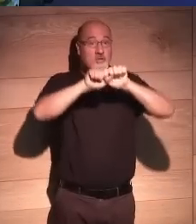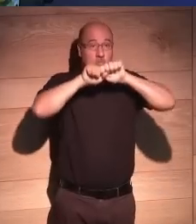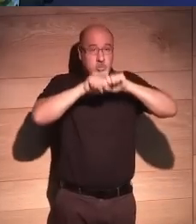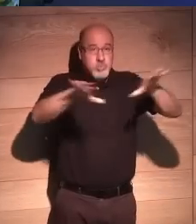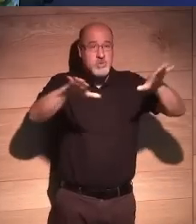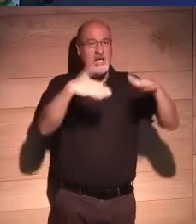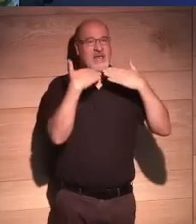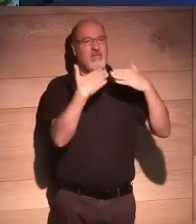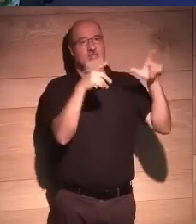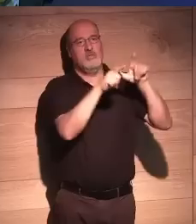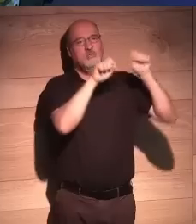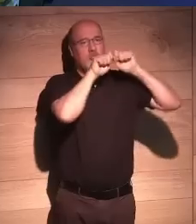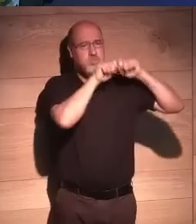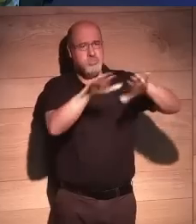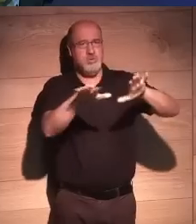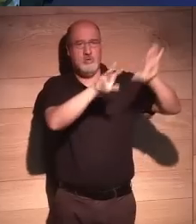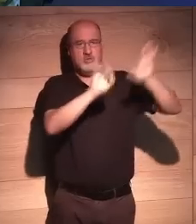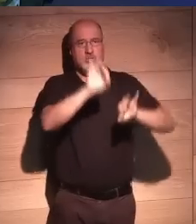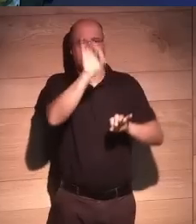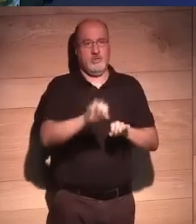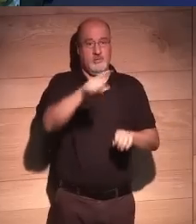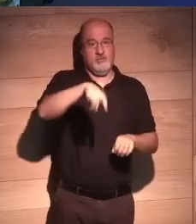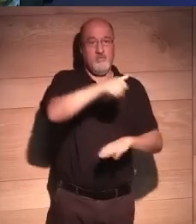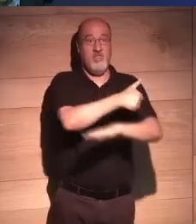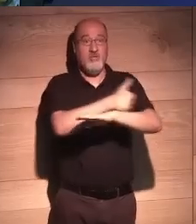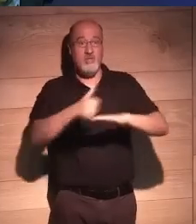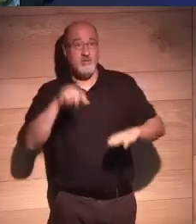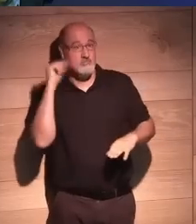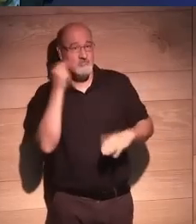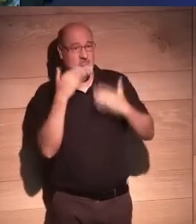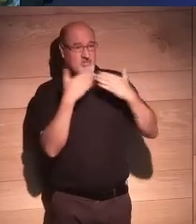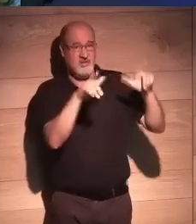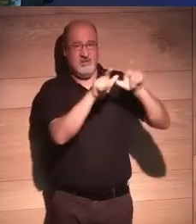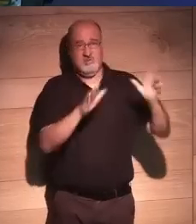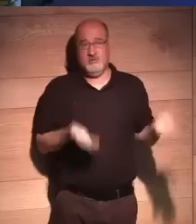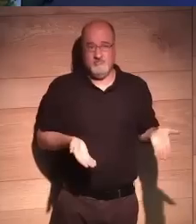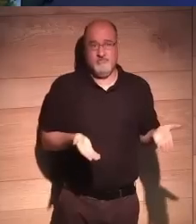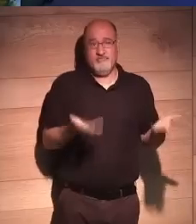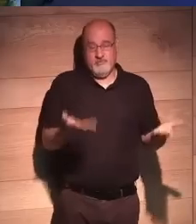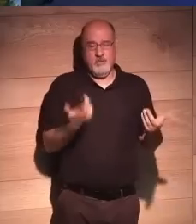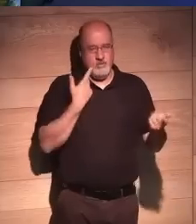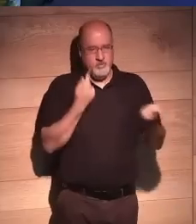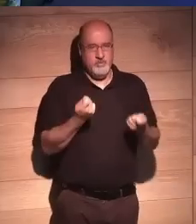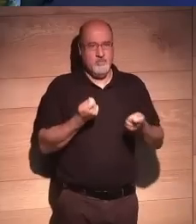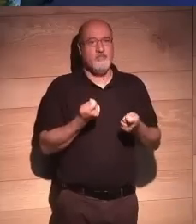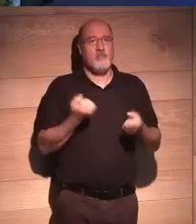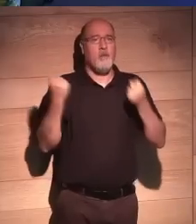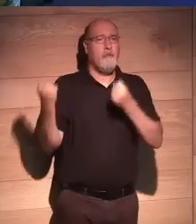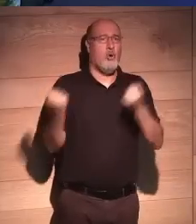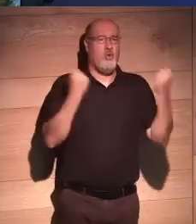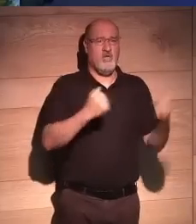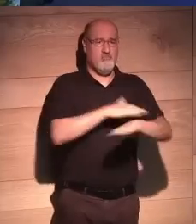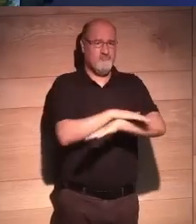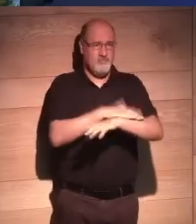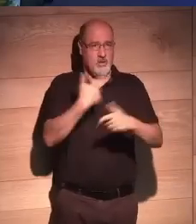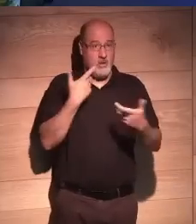ciudadano es a través de la televisión. Entonces el problema es de qué forma se tiene, de qué forma se utiliza, si hay capacidad de crítica